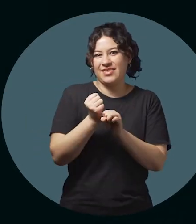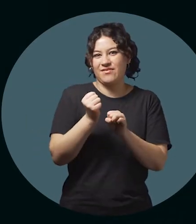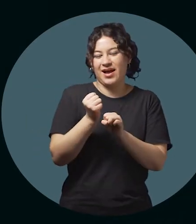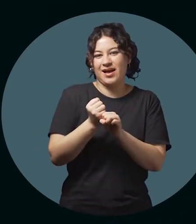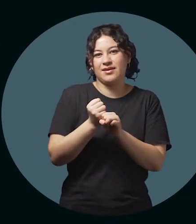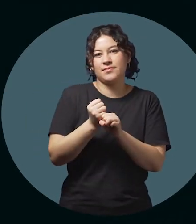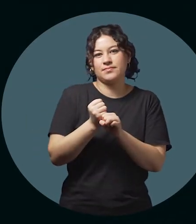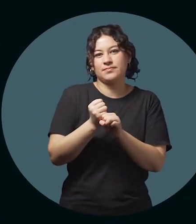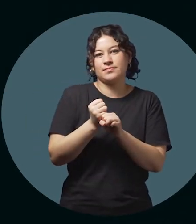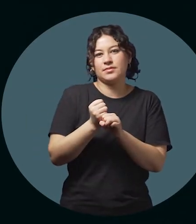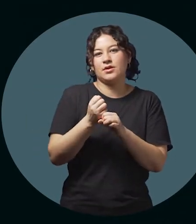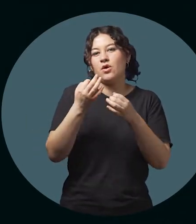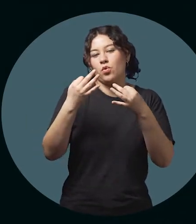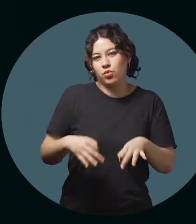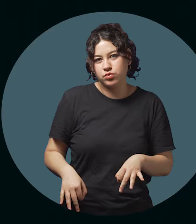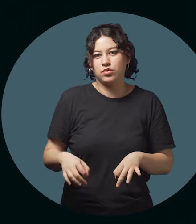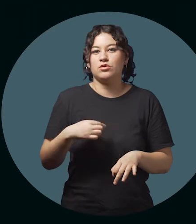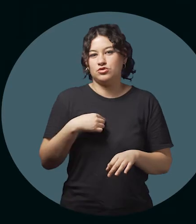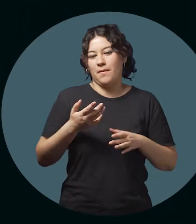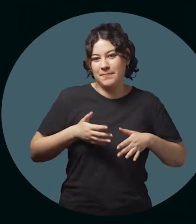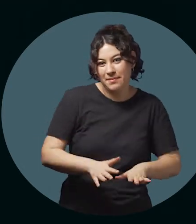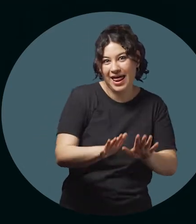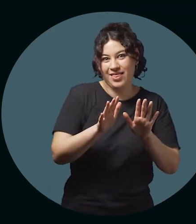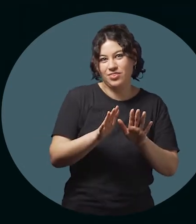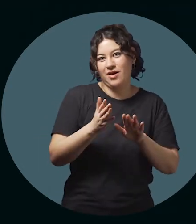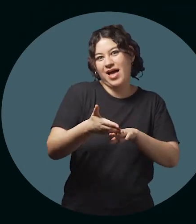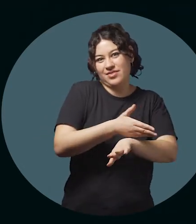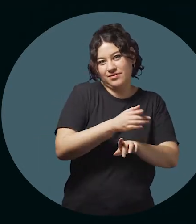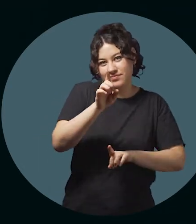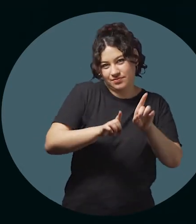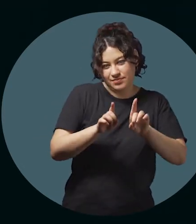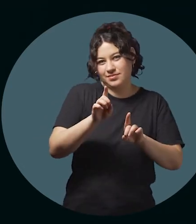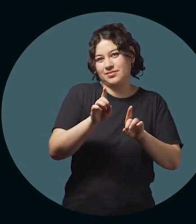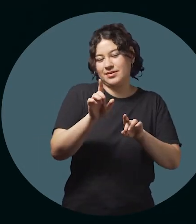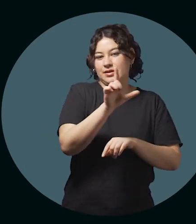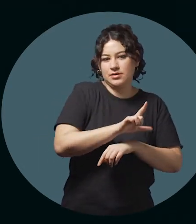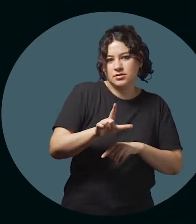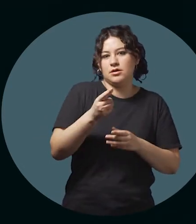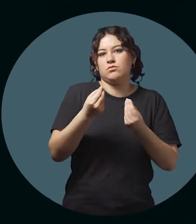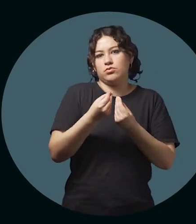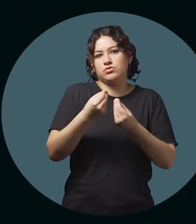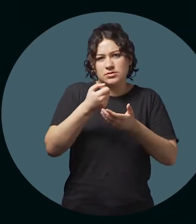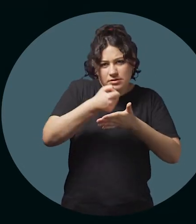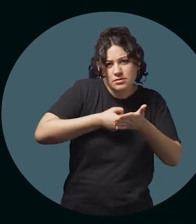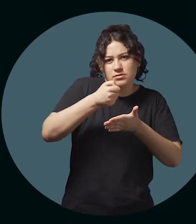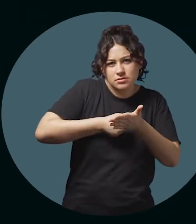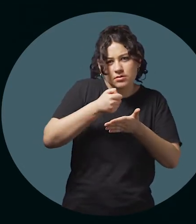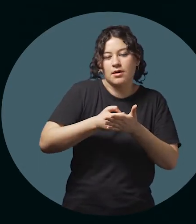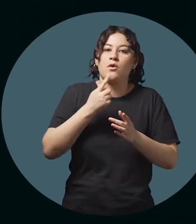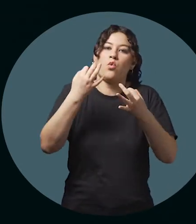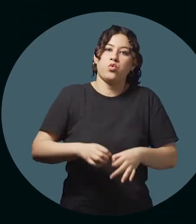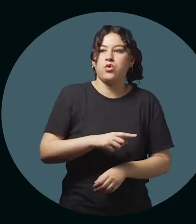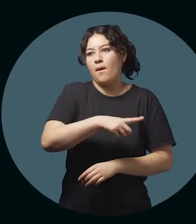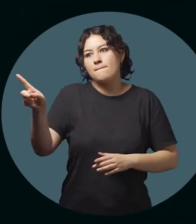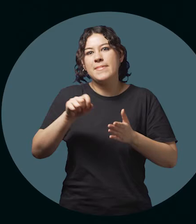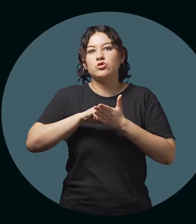trabajar. Yo había estado en preparatorios también había mucha militancia, había sido